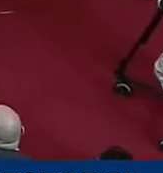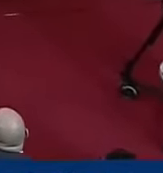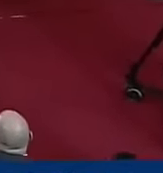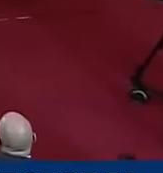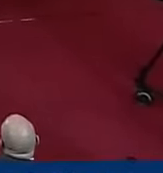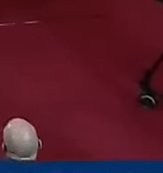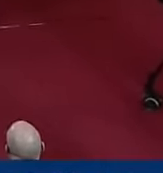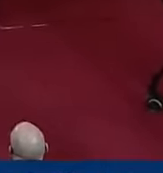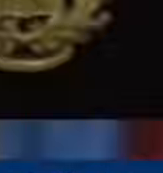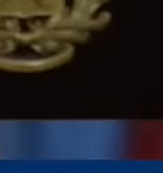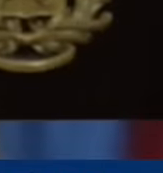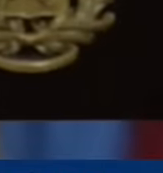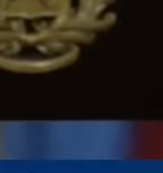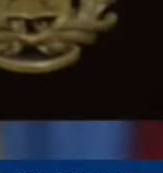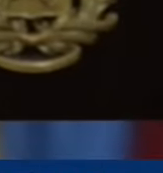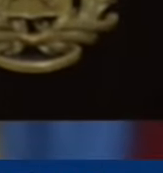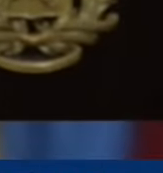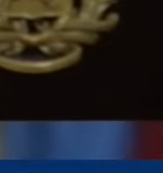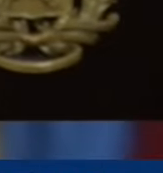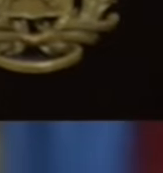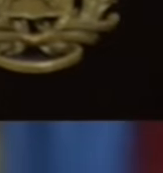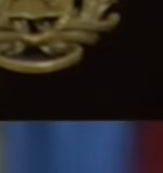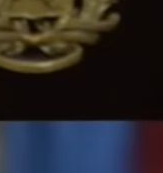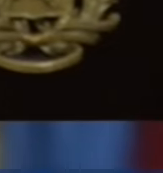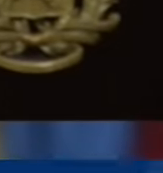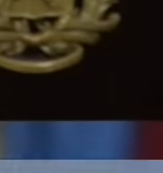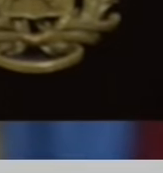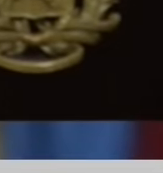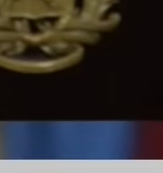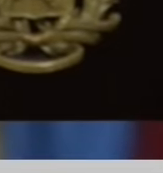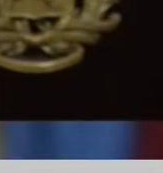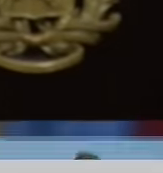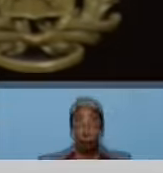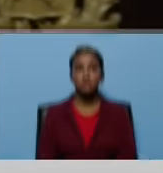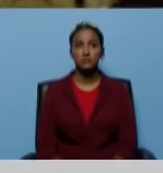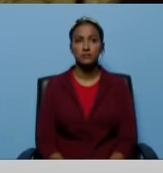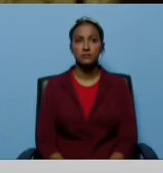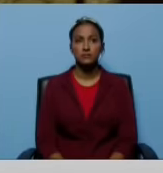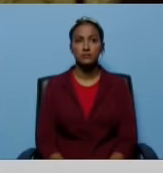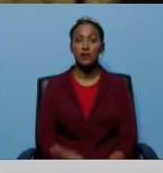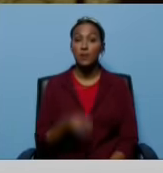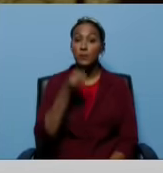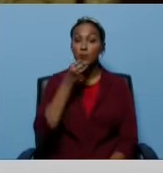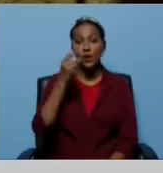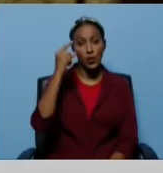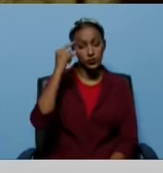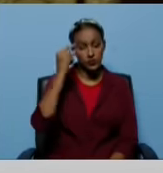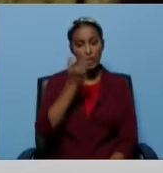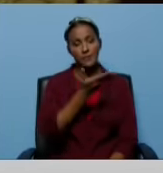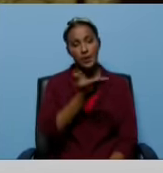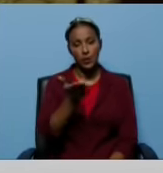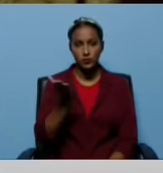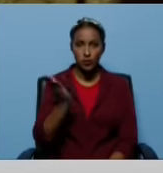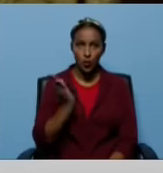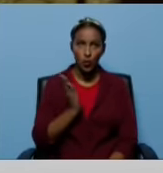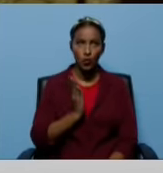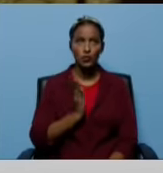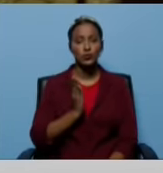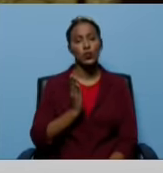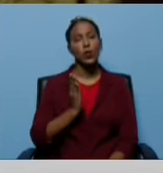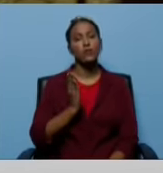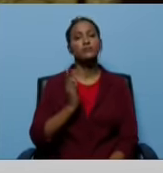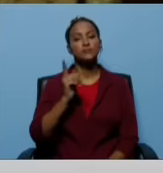Buen día para todas y todos. Comienzo agradeciendo su presencia y el que